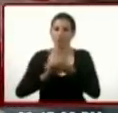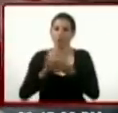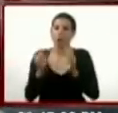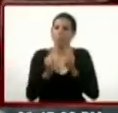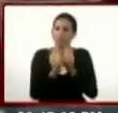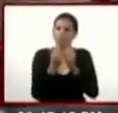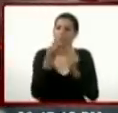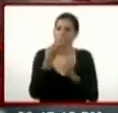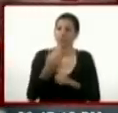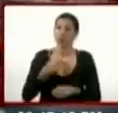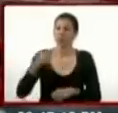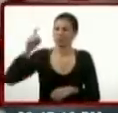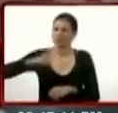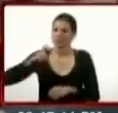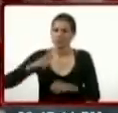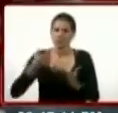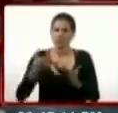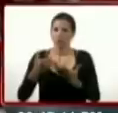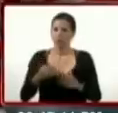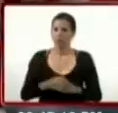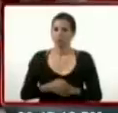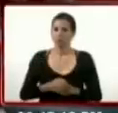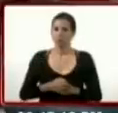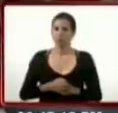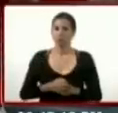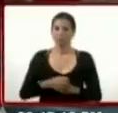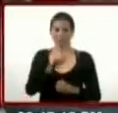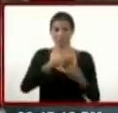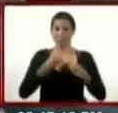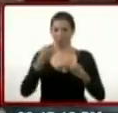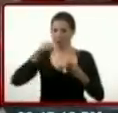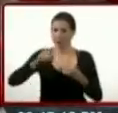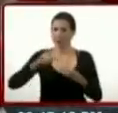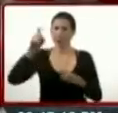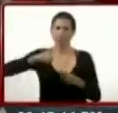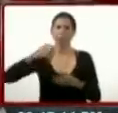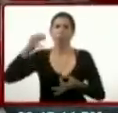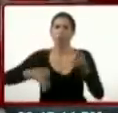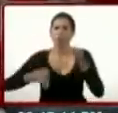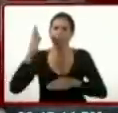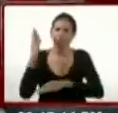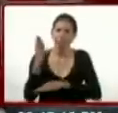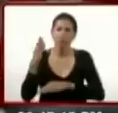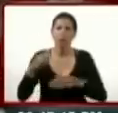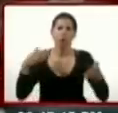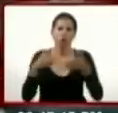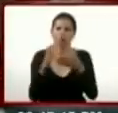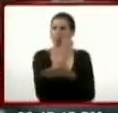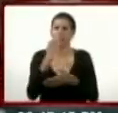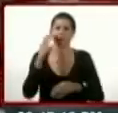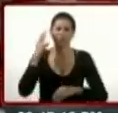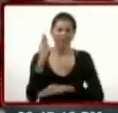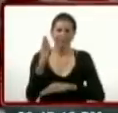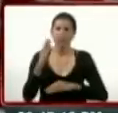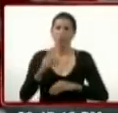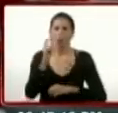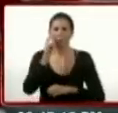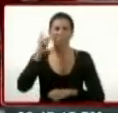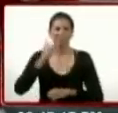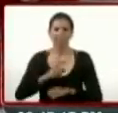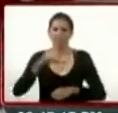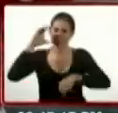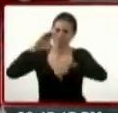necesito, nosotros necesitamos, la gente de Viñedo, que necesitamos justicia con Capriles. Justicia. Ese hombre tiene que estar